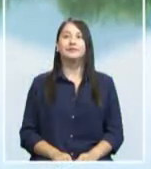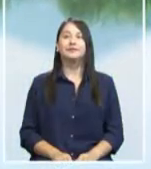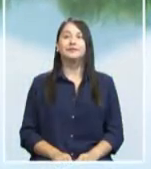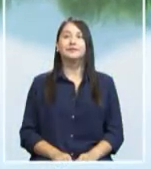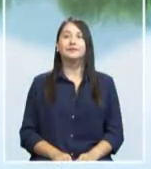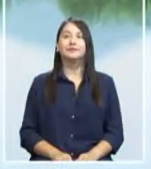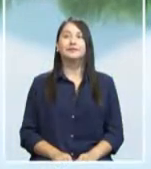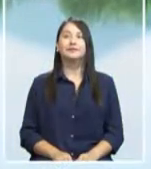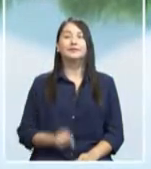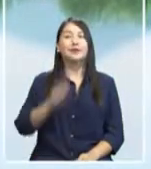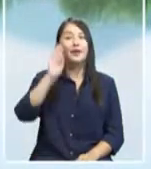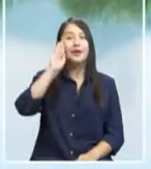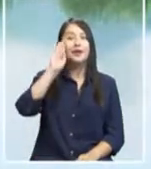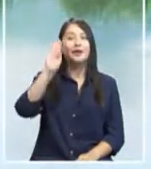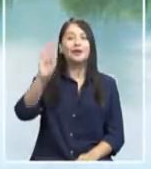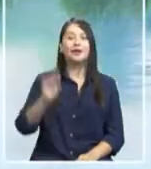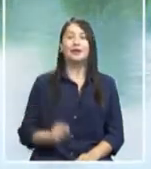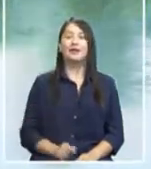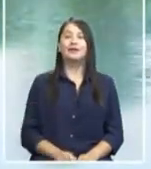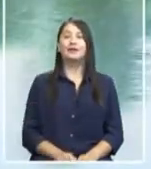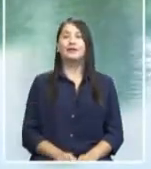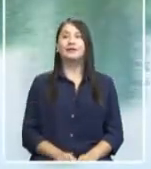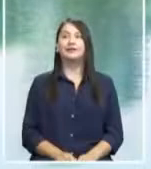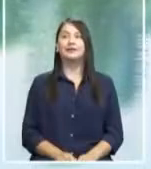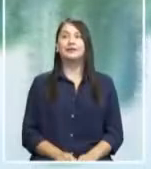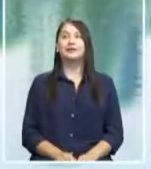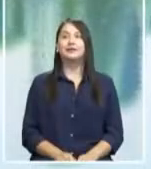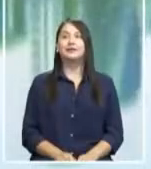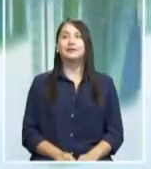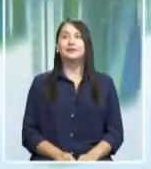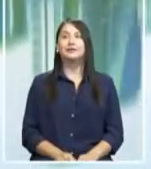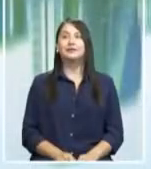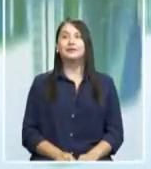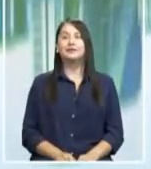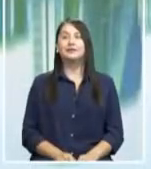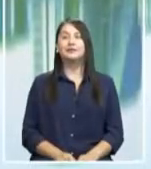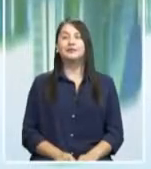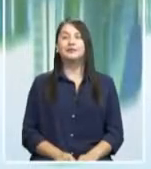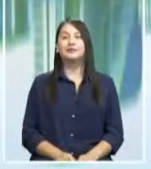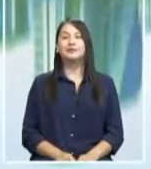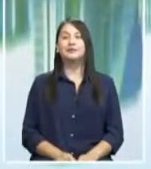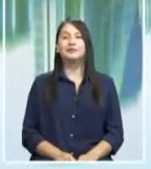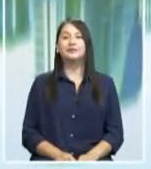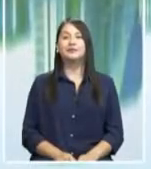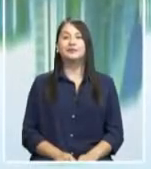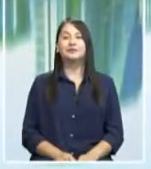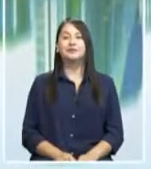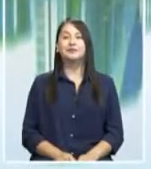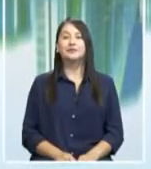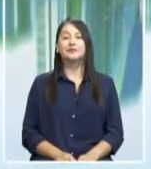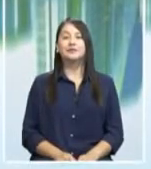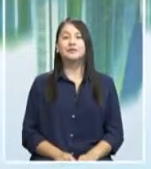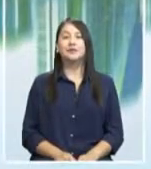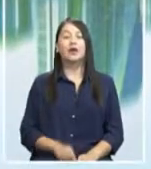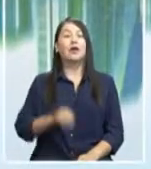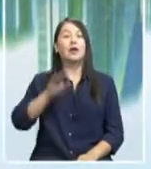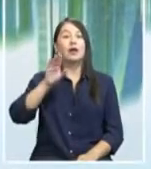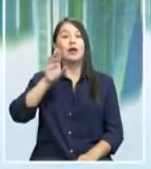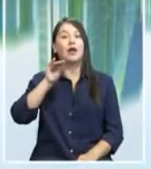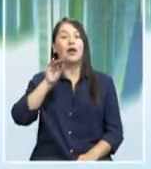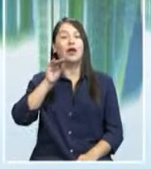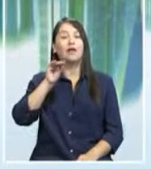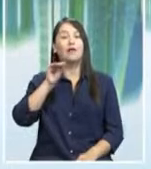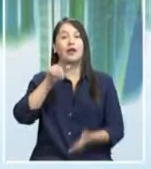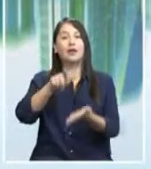Hi, Mohamed. Do you hear us? Hello. Yes, I can hear you. Thank you so much for being here with